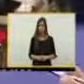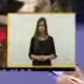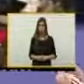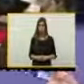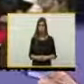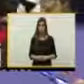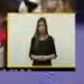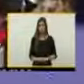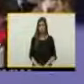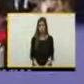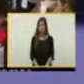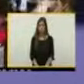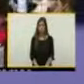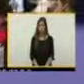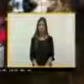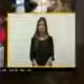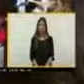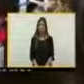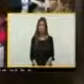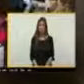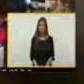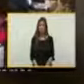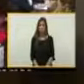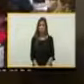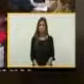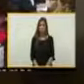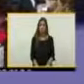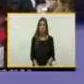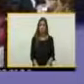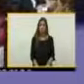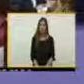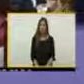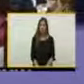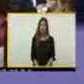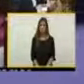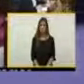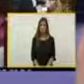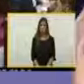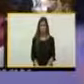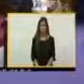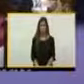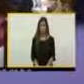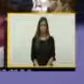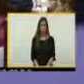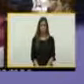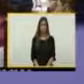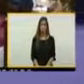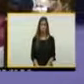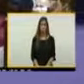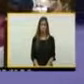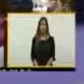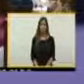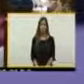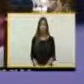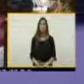junio por la noche para hablar de esto... Pero tú pensas que va a haber elecciones. Espera, digo, eu creo que a hipótesis más probable ahora mismo son elecciones el 26